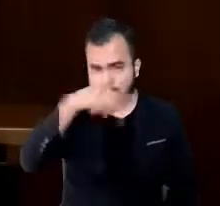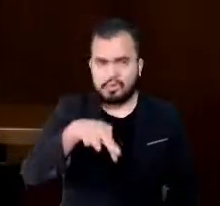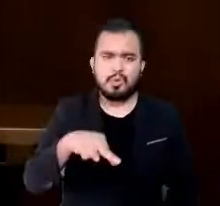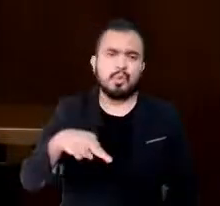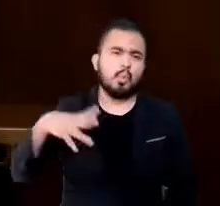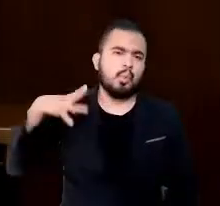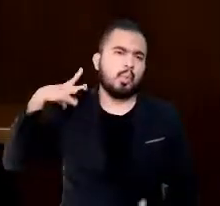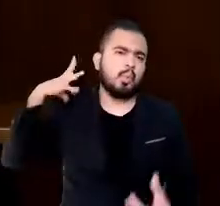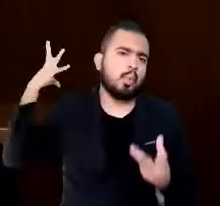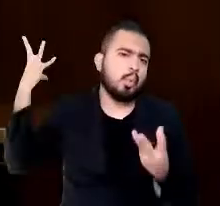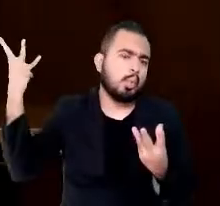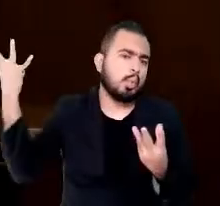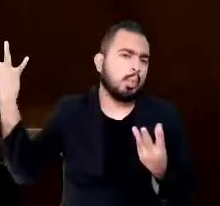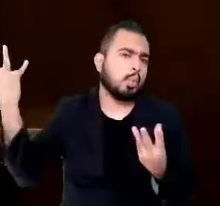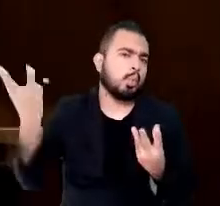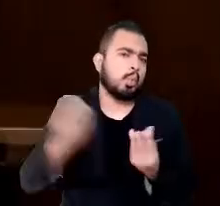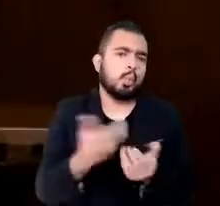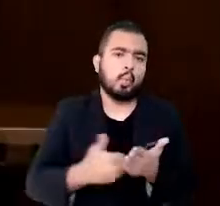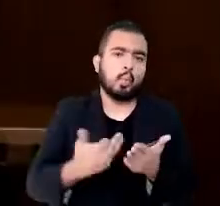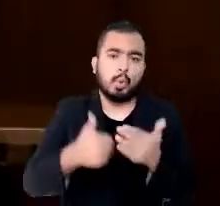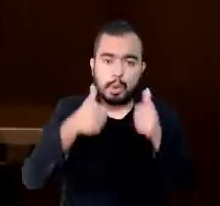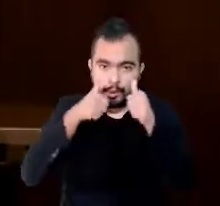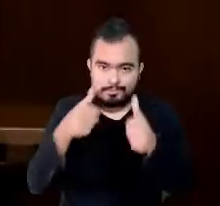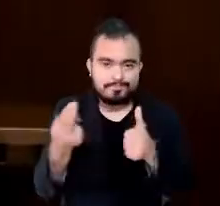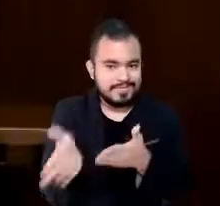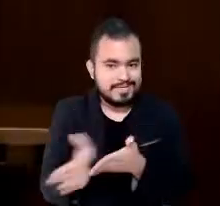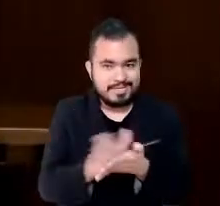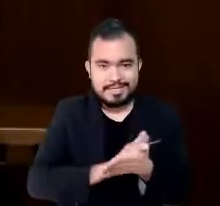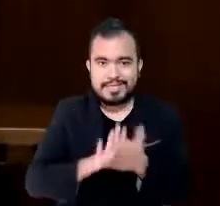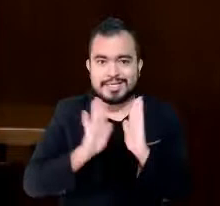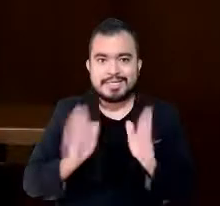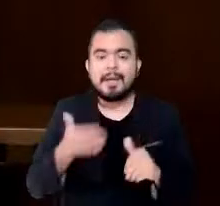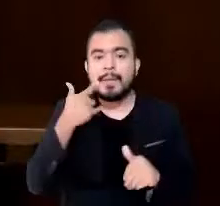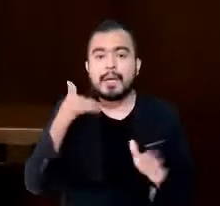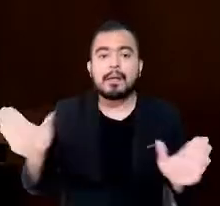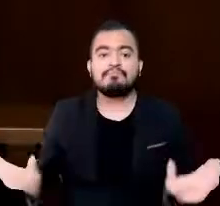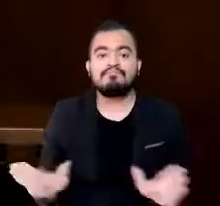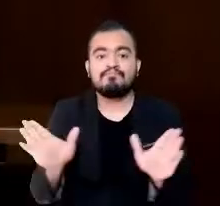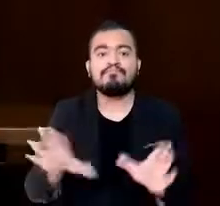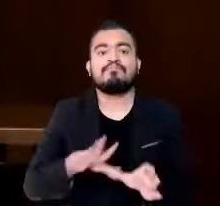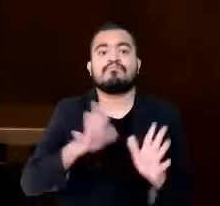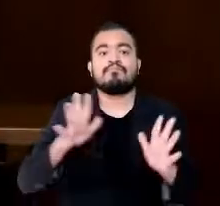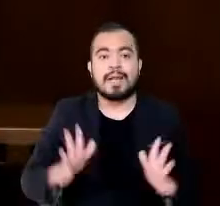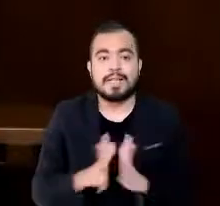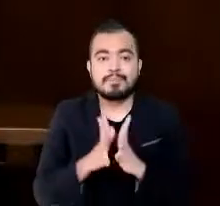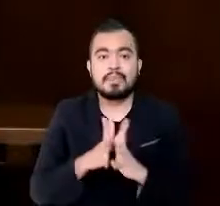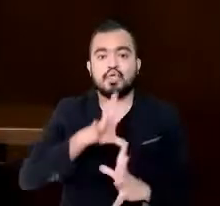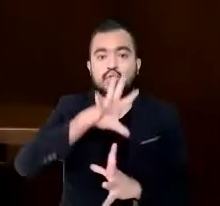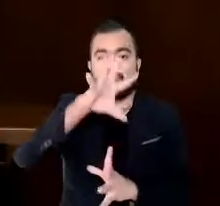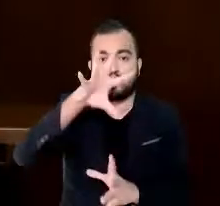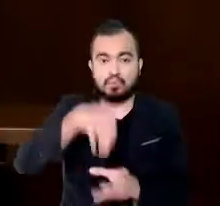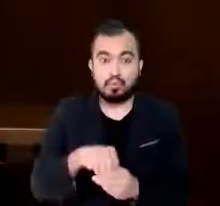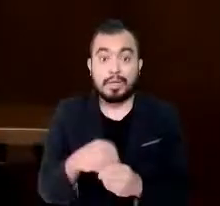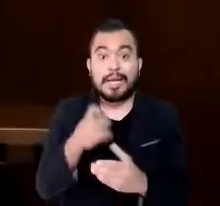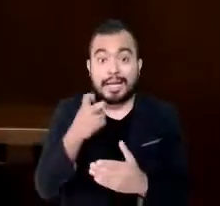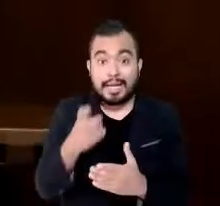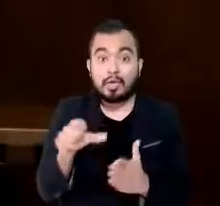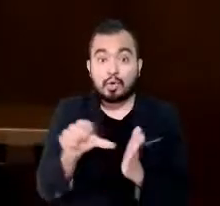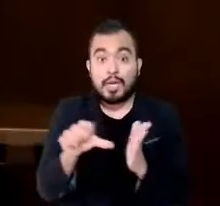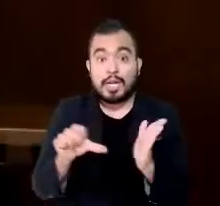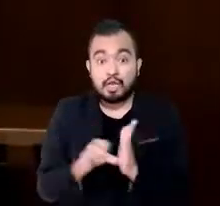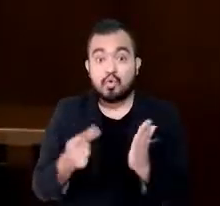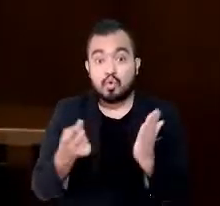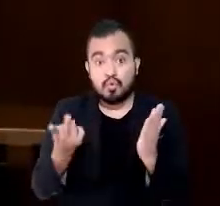histórica que debe subsanar, impulsando su participación e inclusión. Esto nos remite a lo que establece el artículo 25